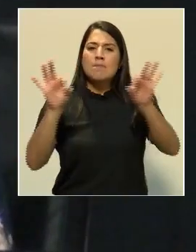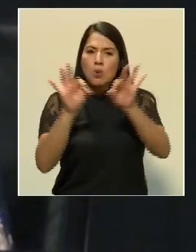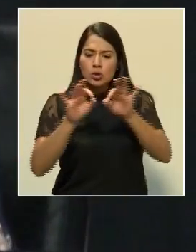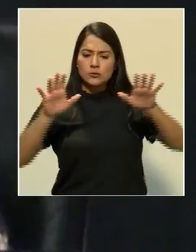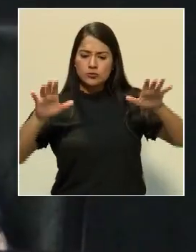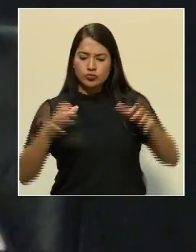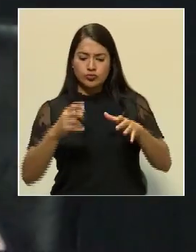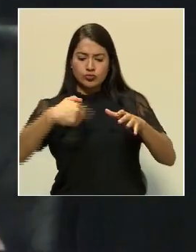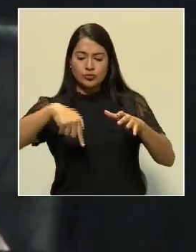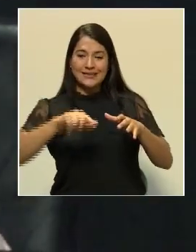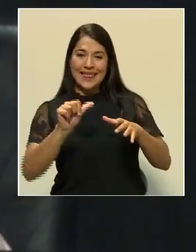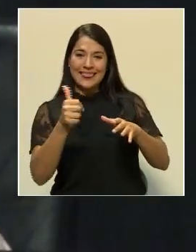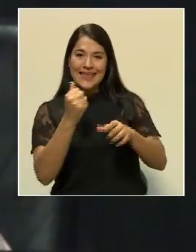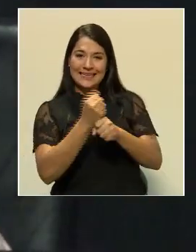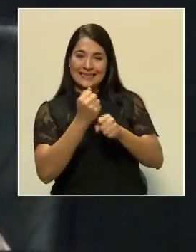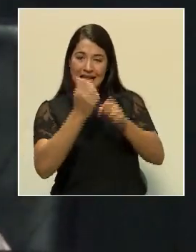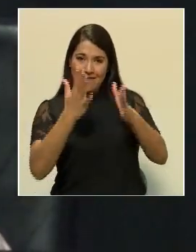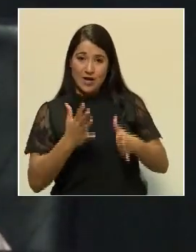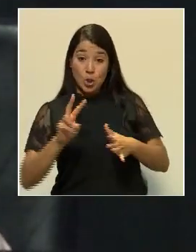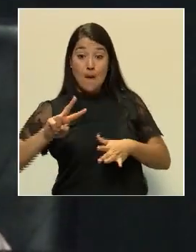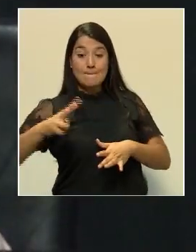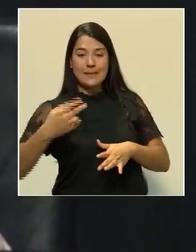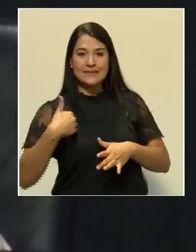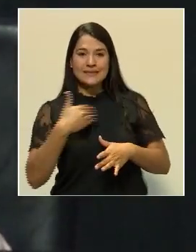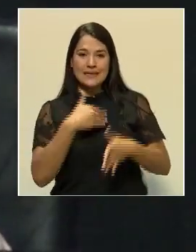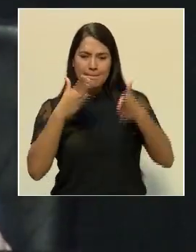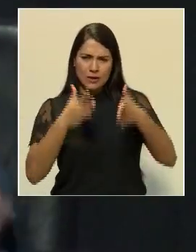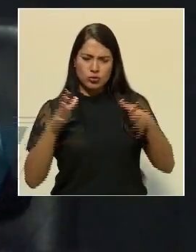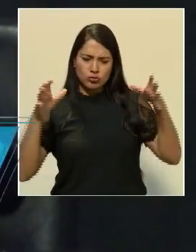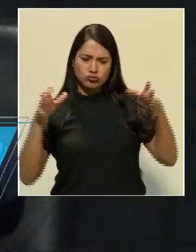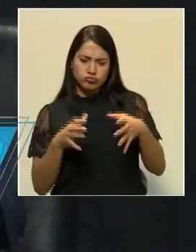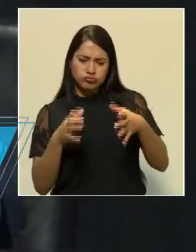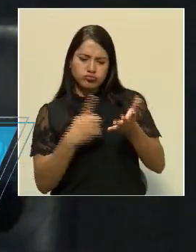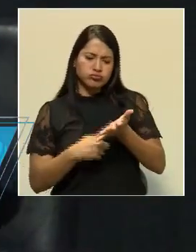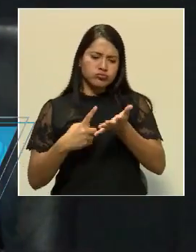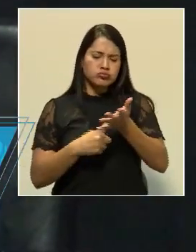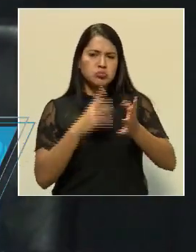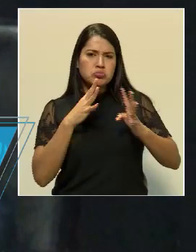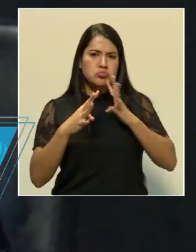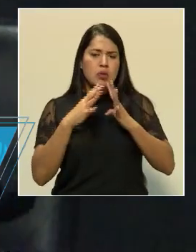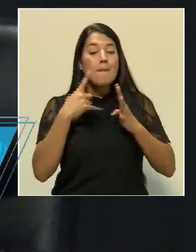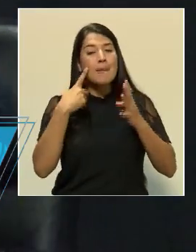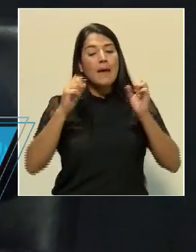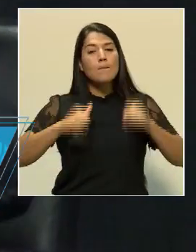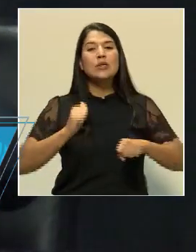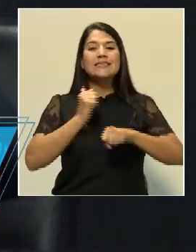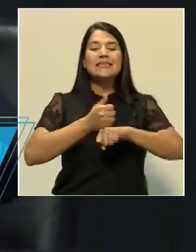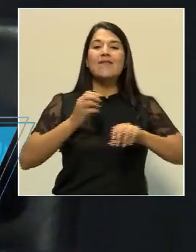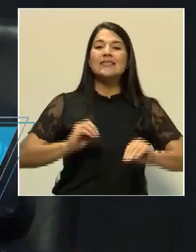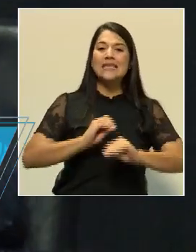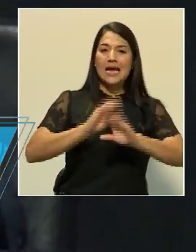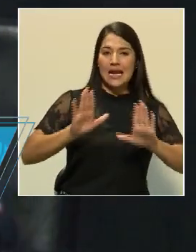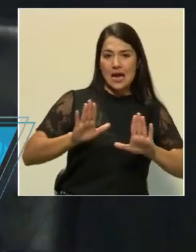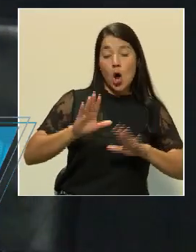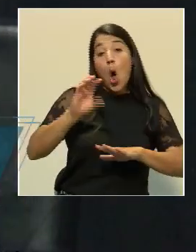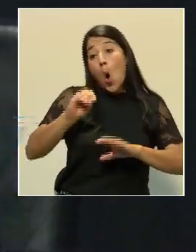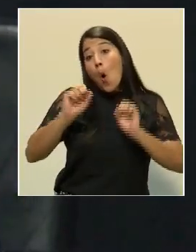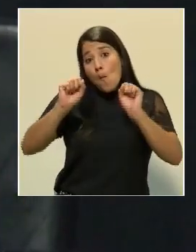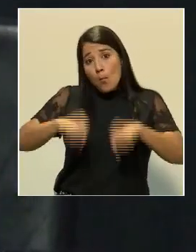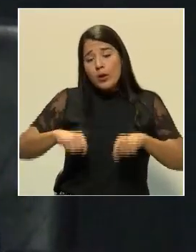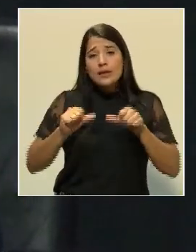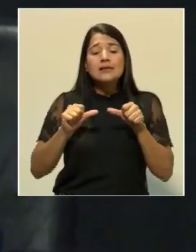funcionarios de gobierno central, viceministros, a conversar para determinar con claridad o más bien seguir con